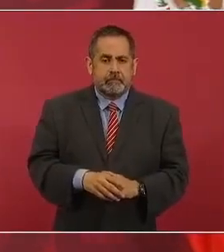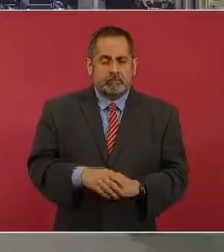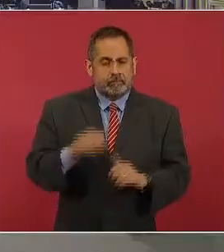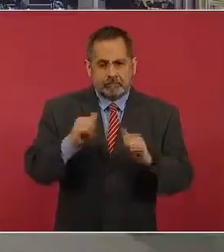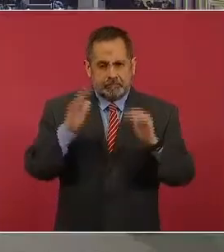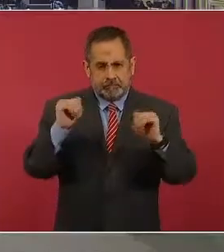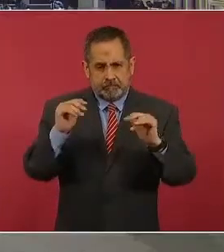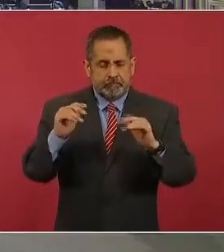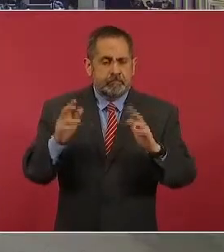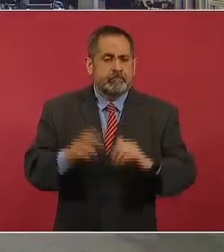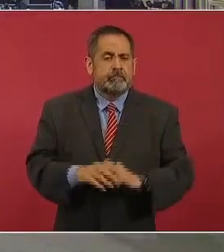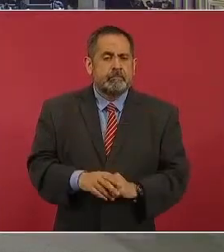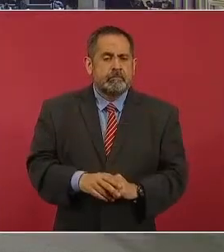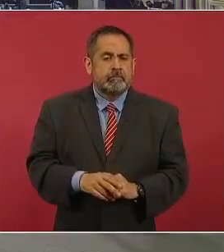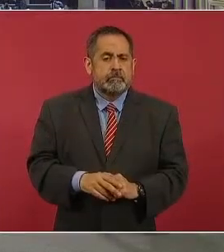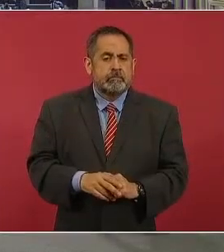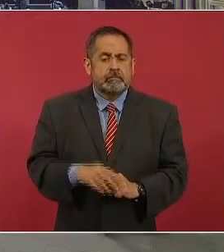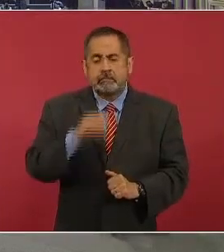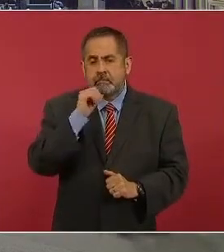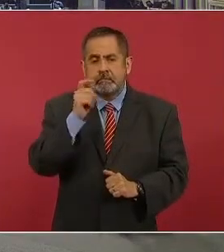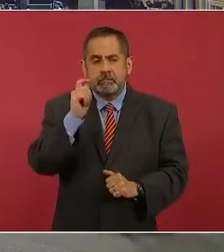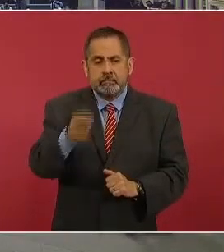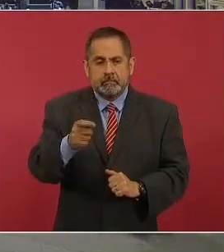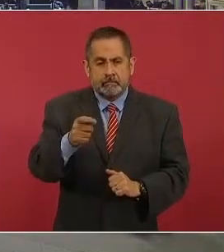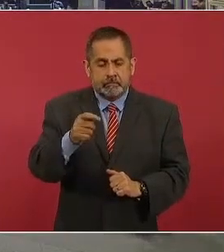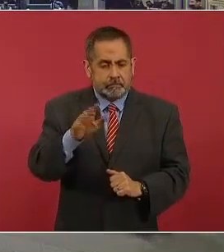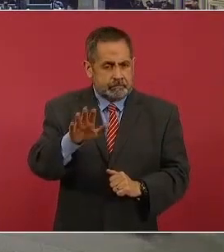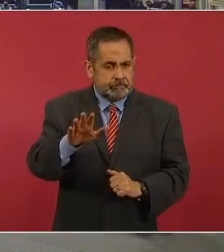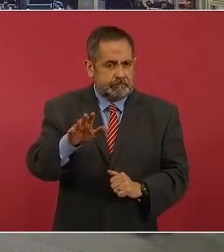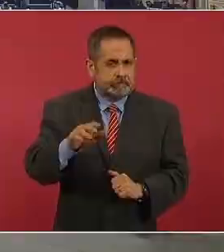Ya nos vamos para la cena. Nada más,